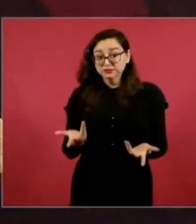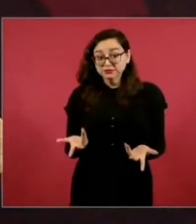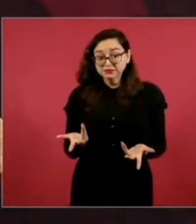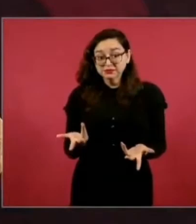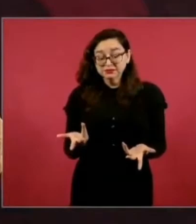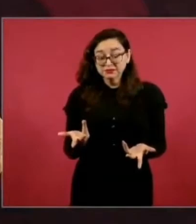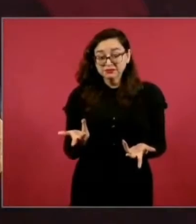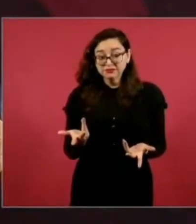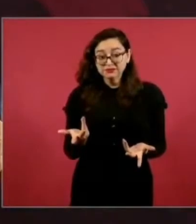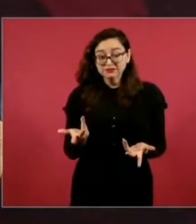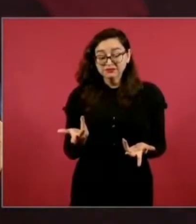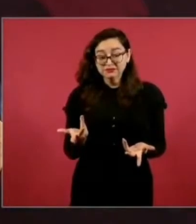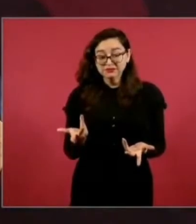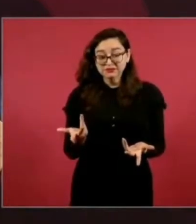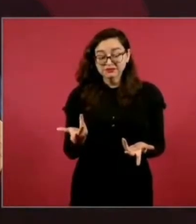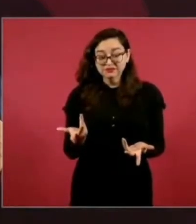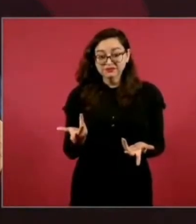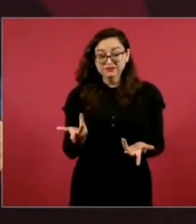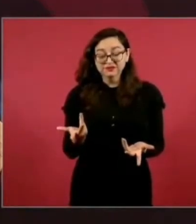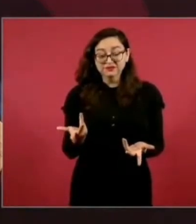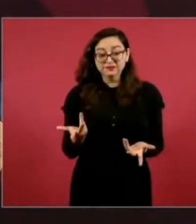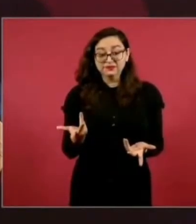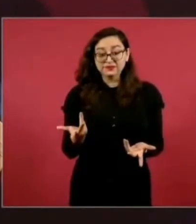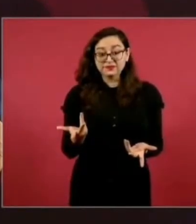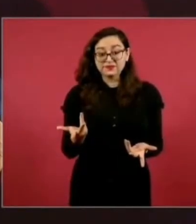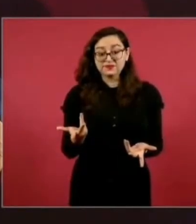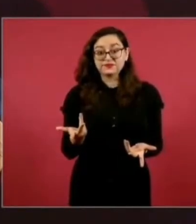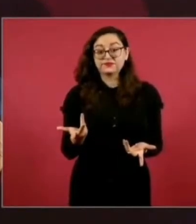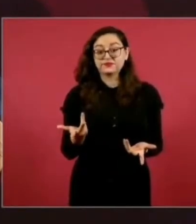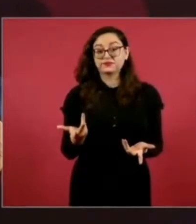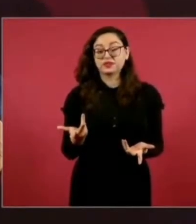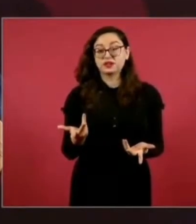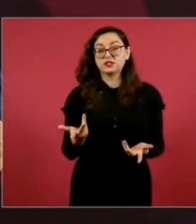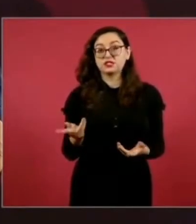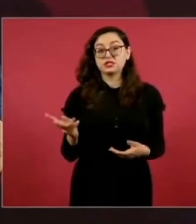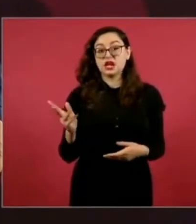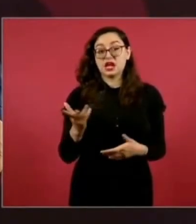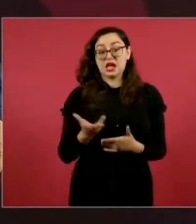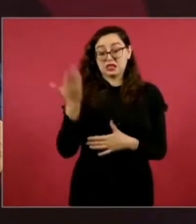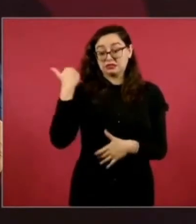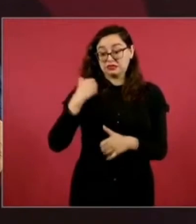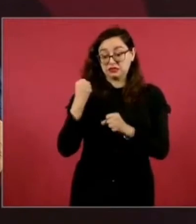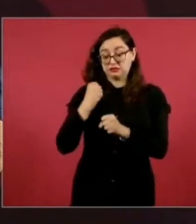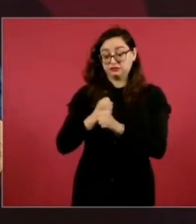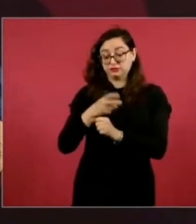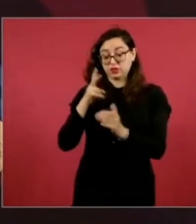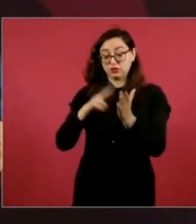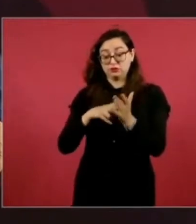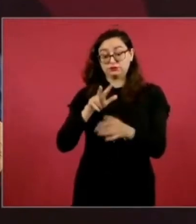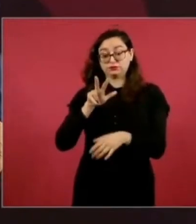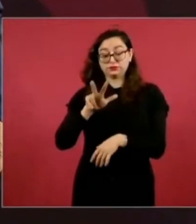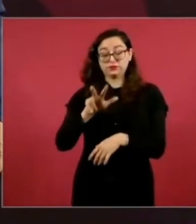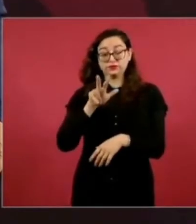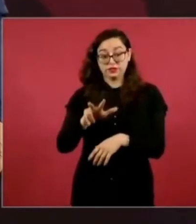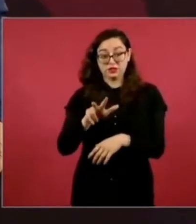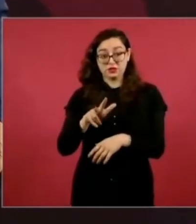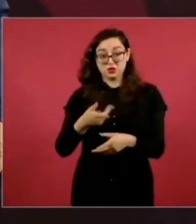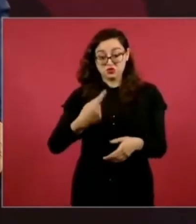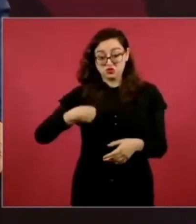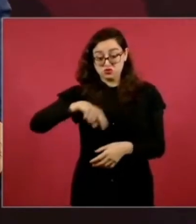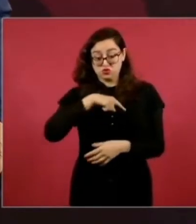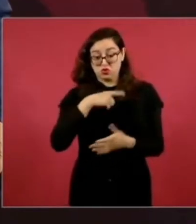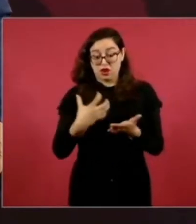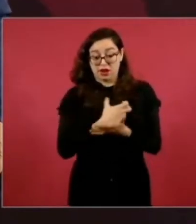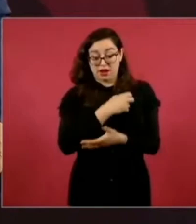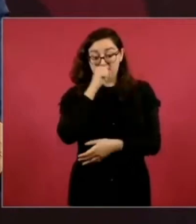si no hubiésemos intervenido, estaríamos produciendo el 10% de la energía eléctrica